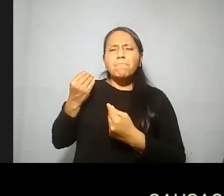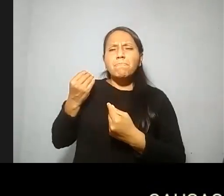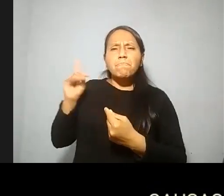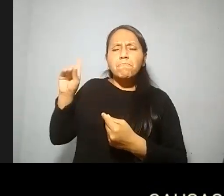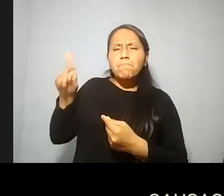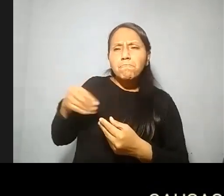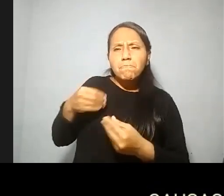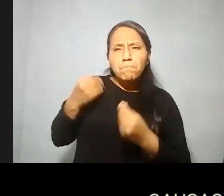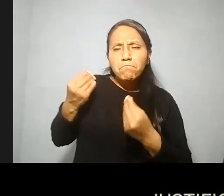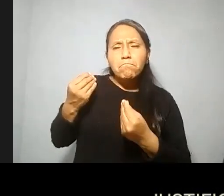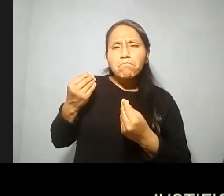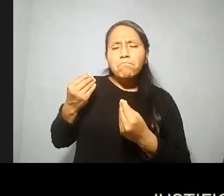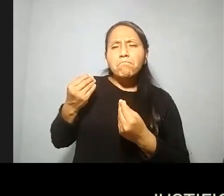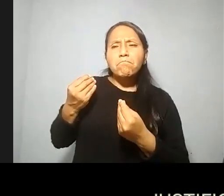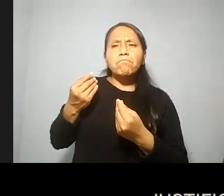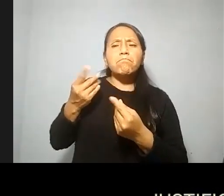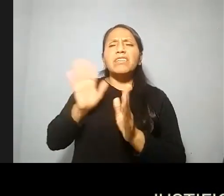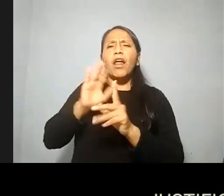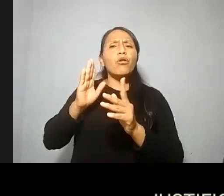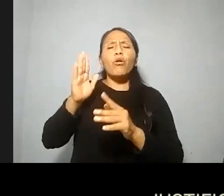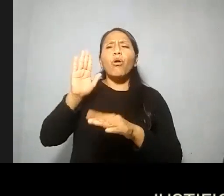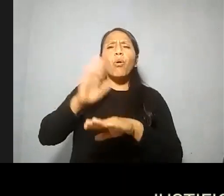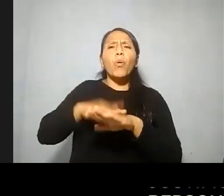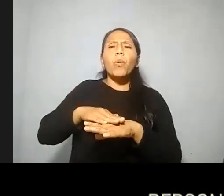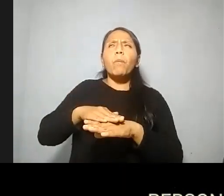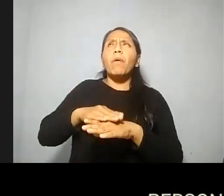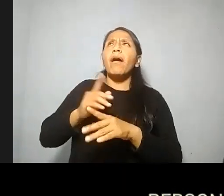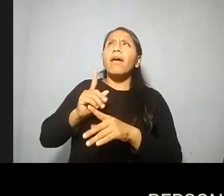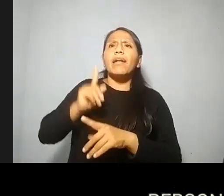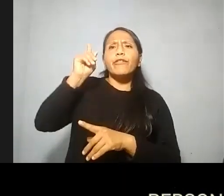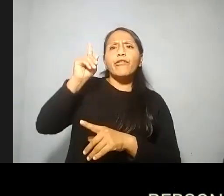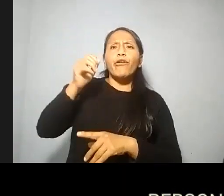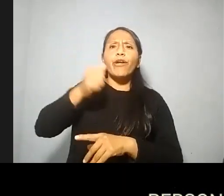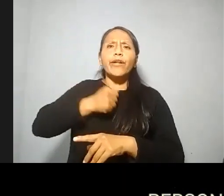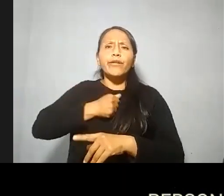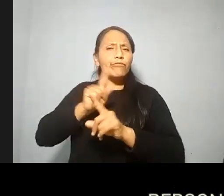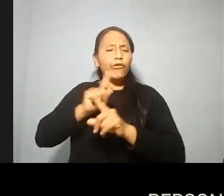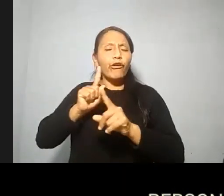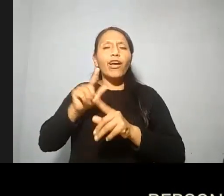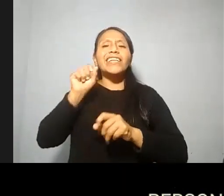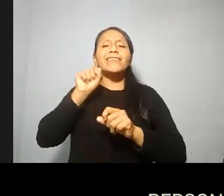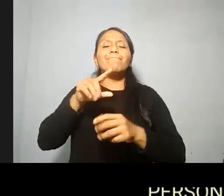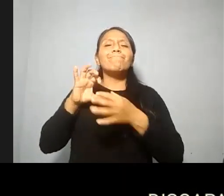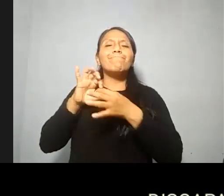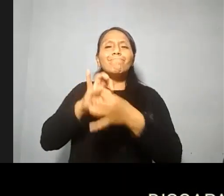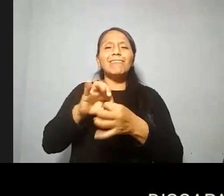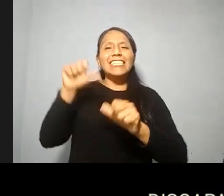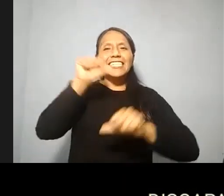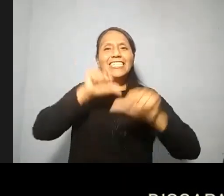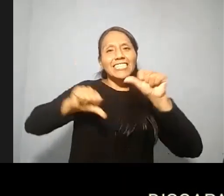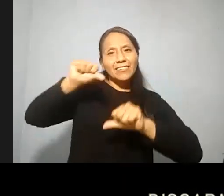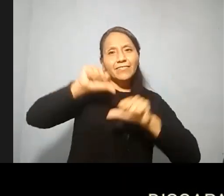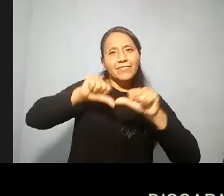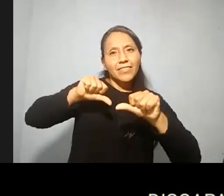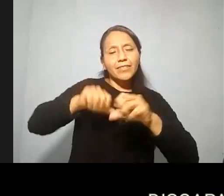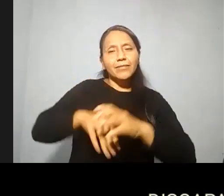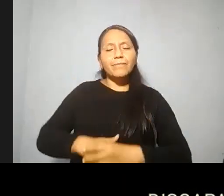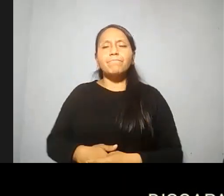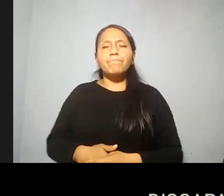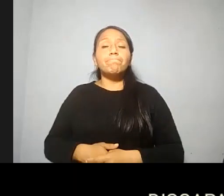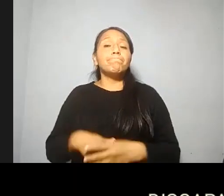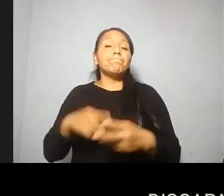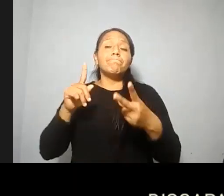no son religiosas sino científicas. En segundo lugar, ya no son